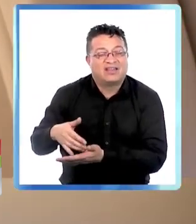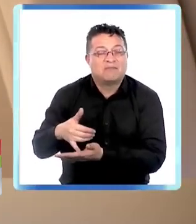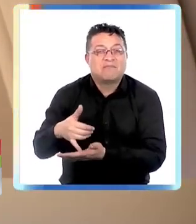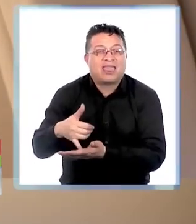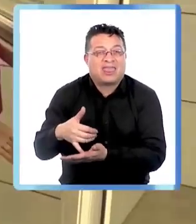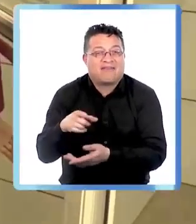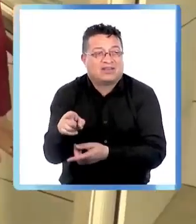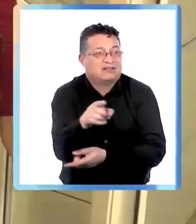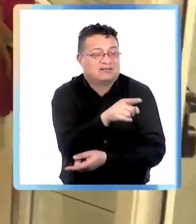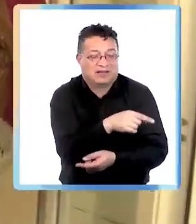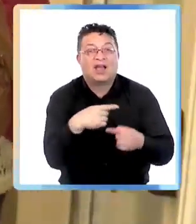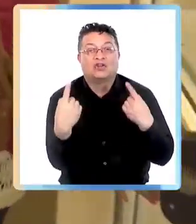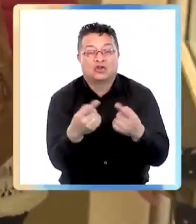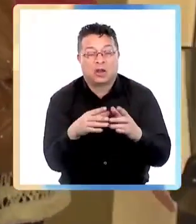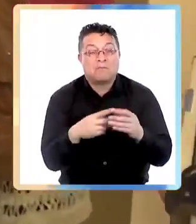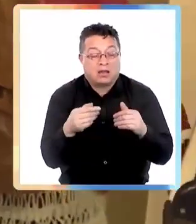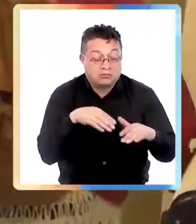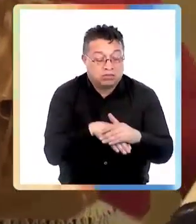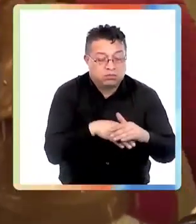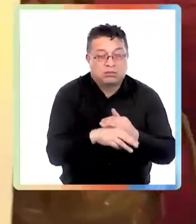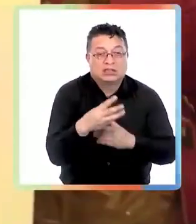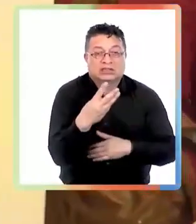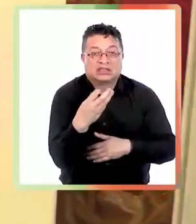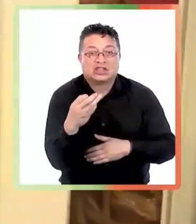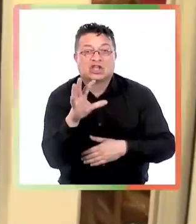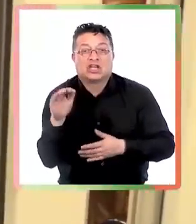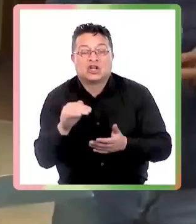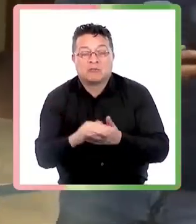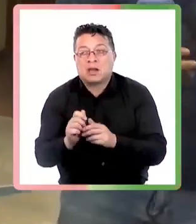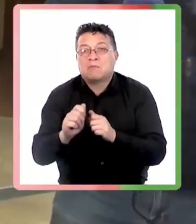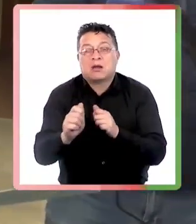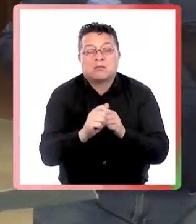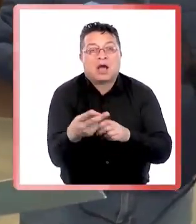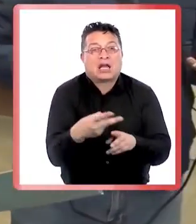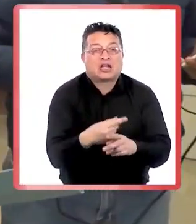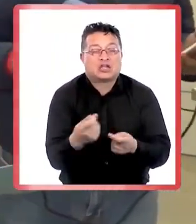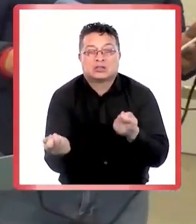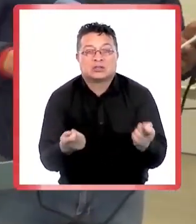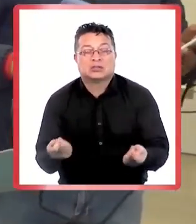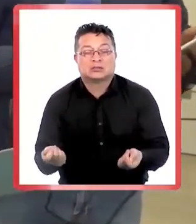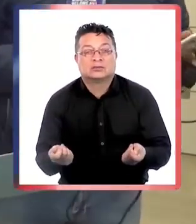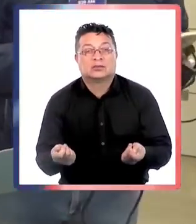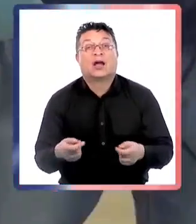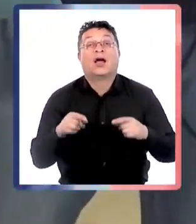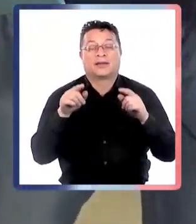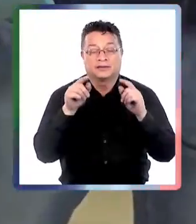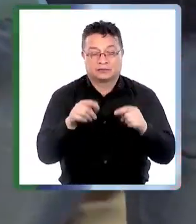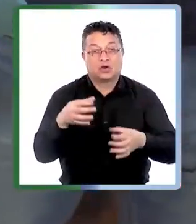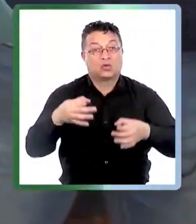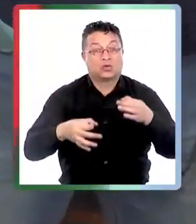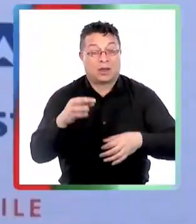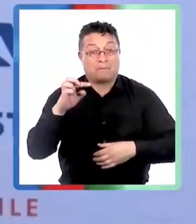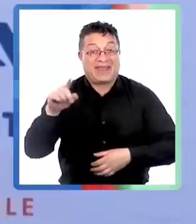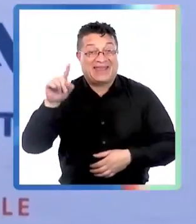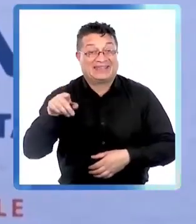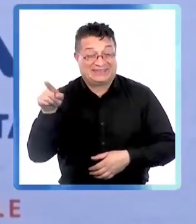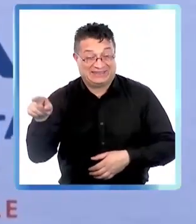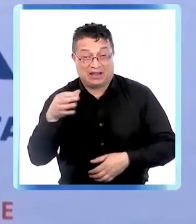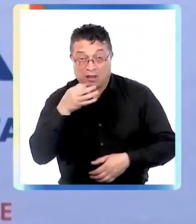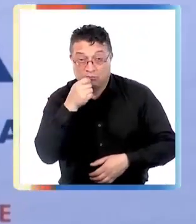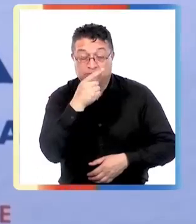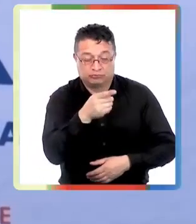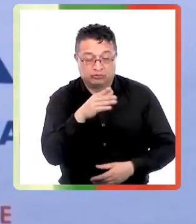débil, le robaron al más vulnerable, aquel que le cuesta juntar las 300 o 500 mil pesos para pagar el arriendo. Con la presentación de la acción judicial, el